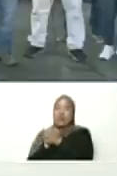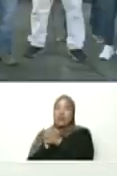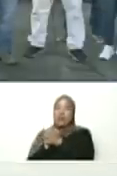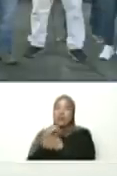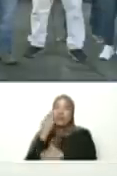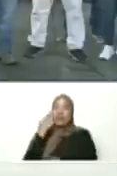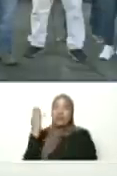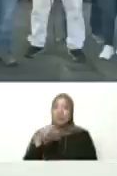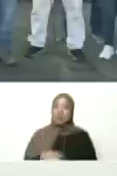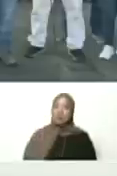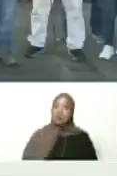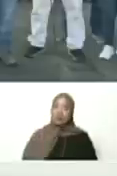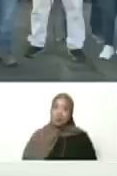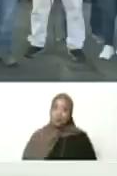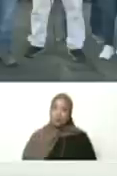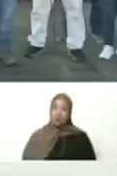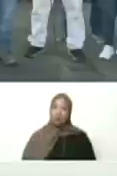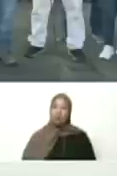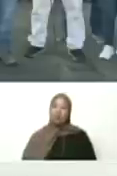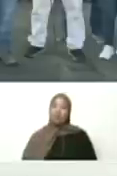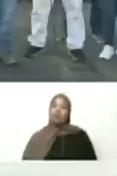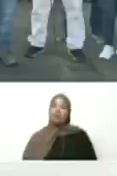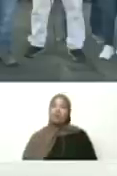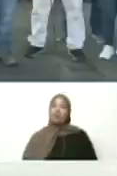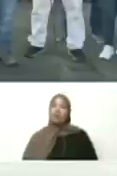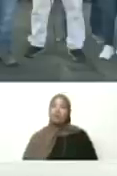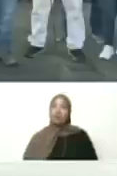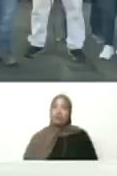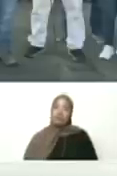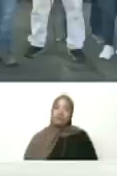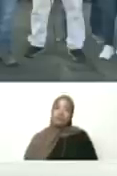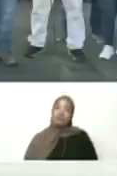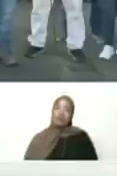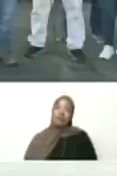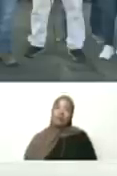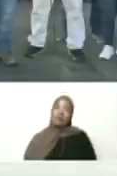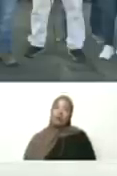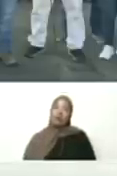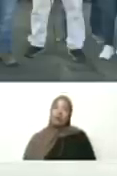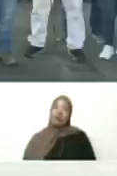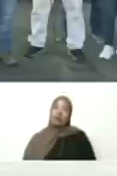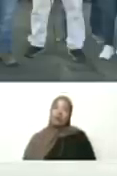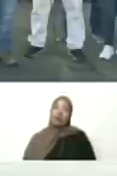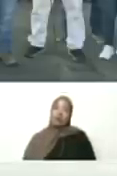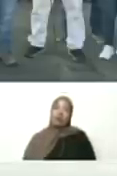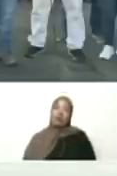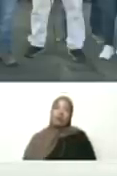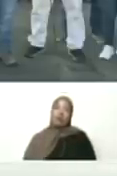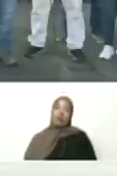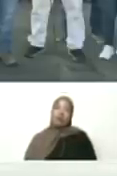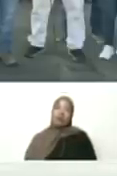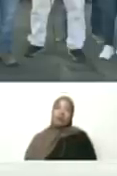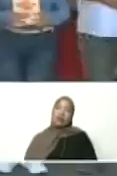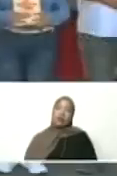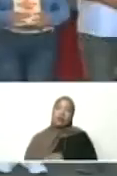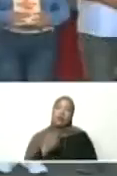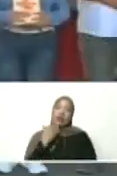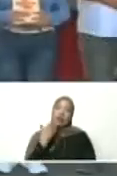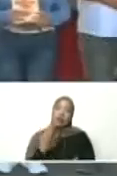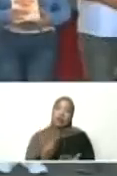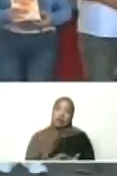Salvador. Muchísimas gracias, compañero